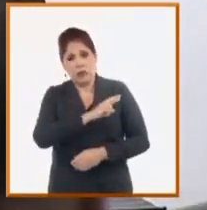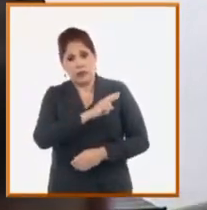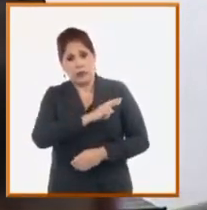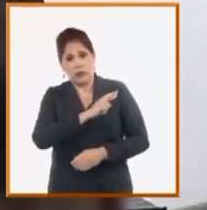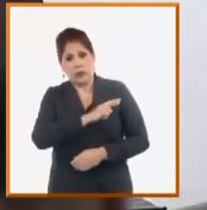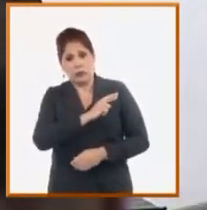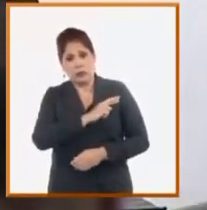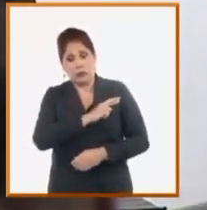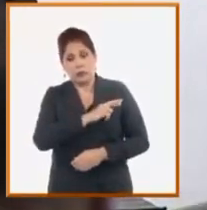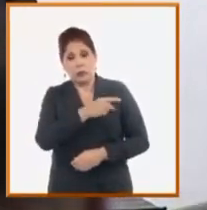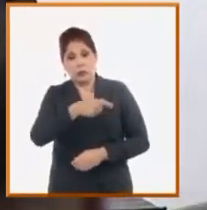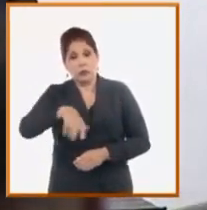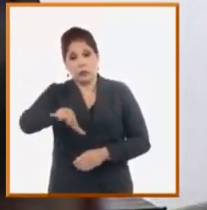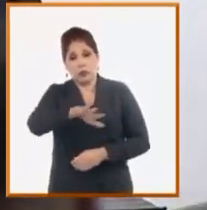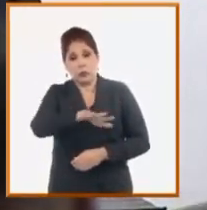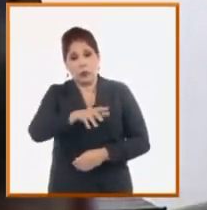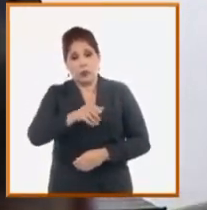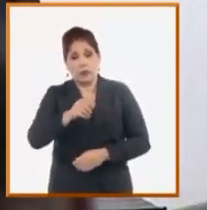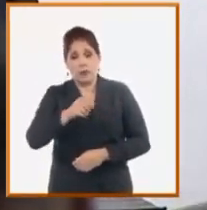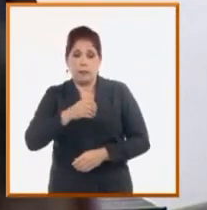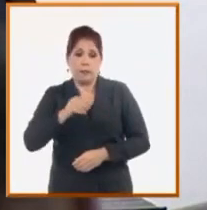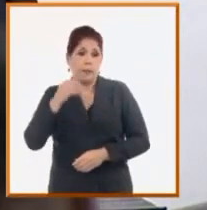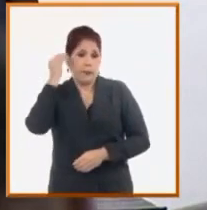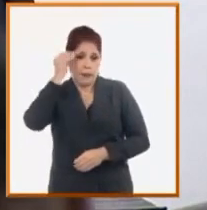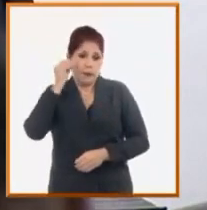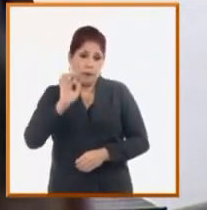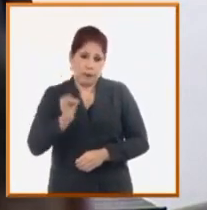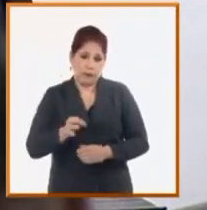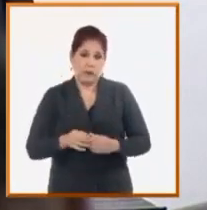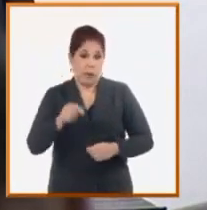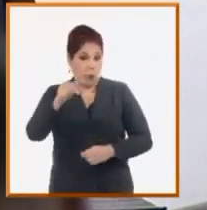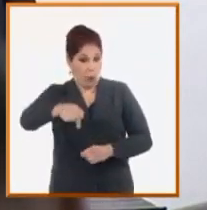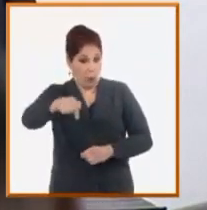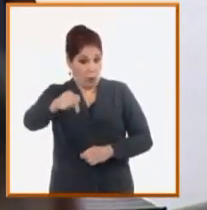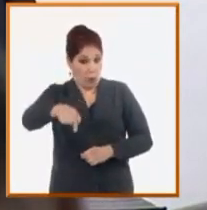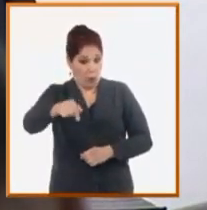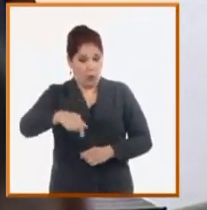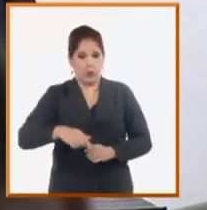el mismo que tiene todo el sistema empresarial del país. Hoy,